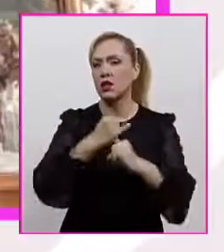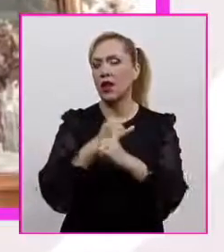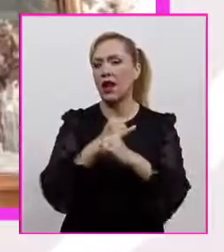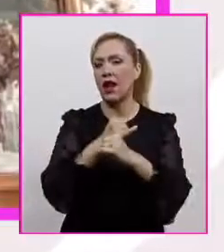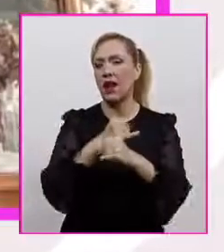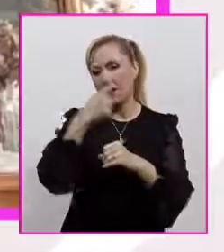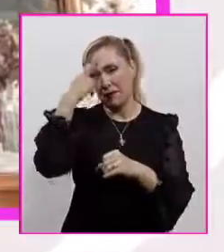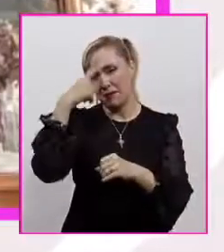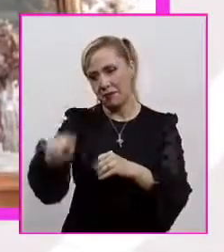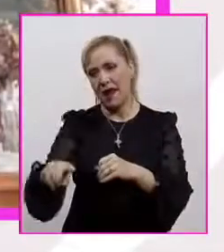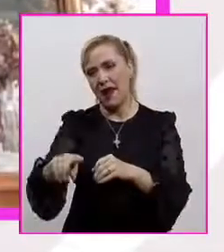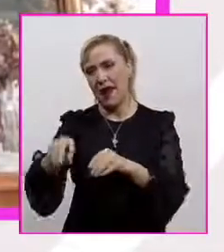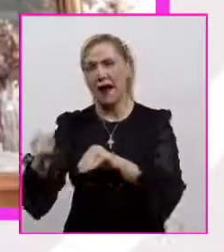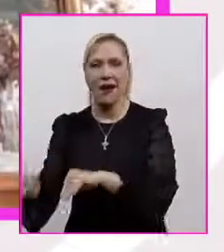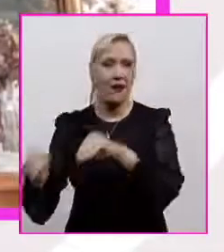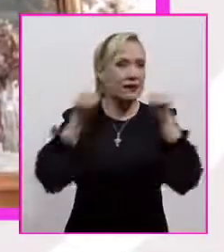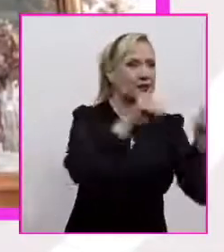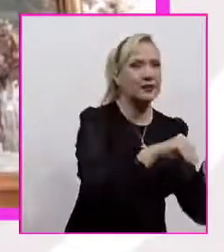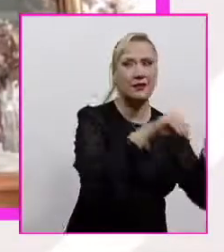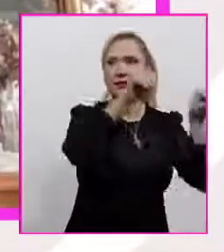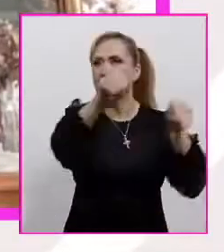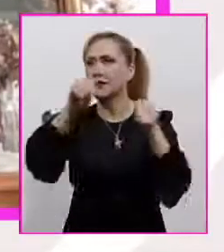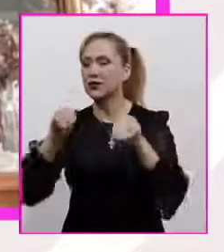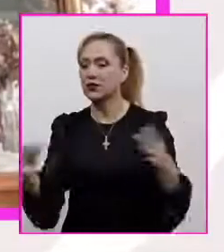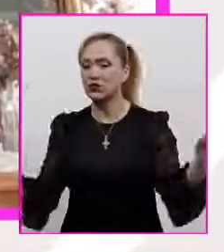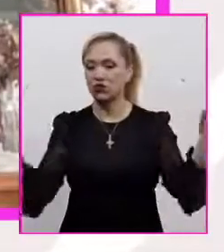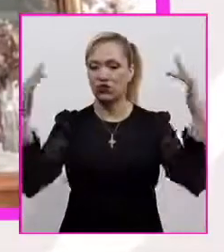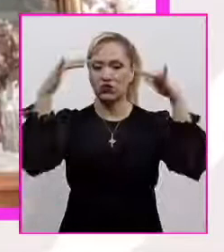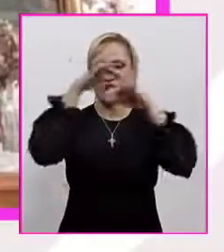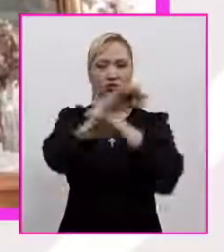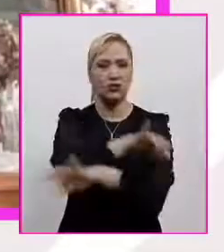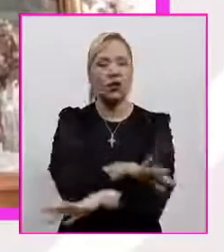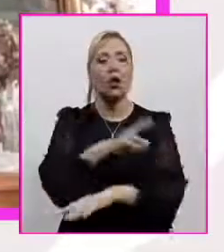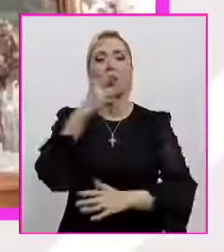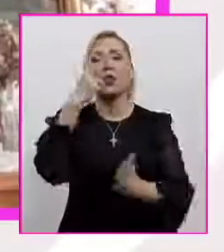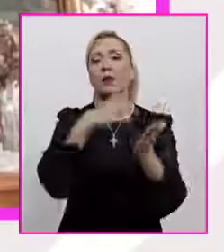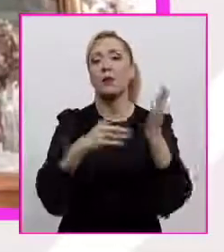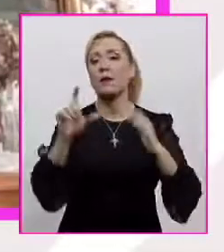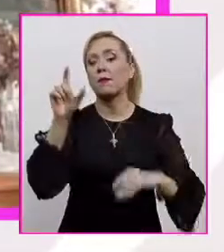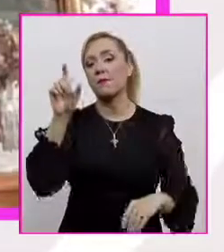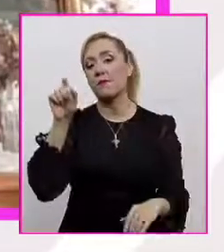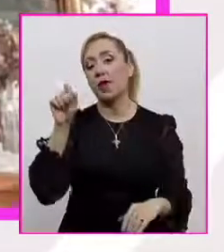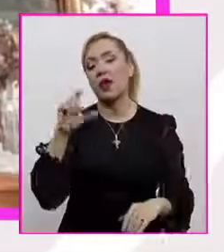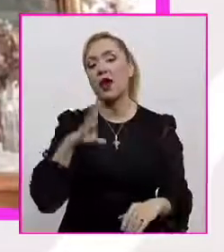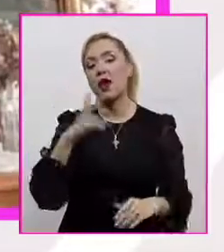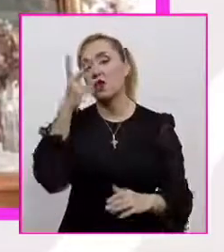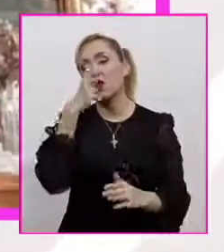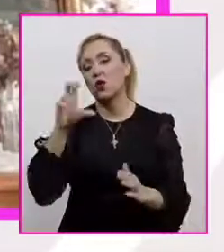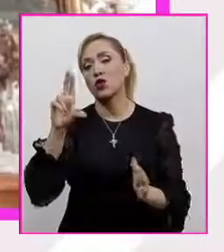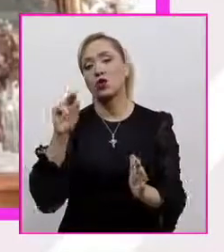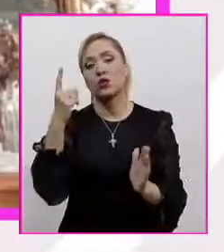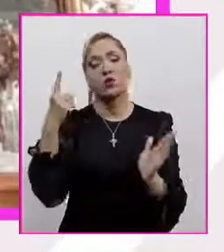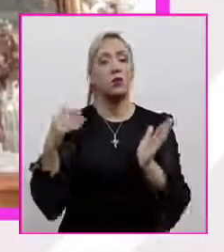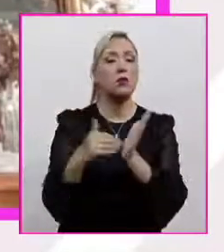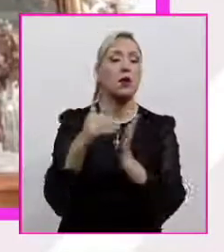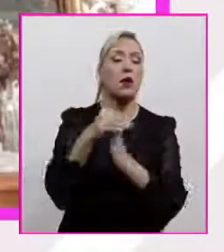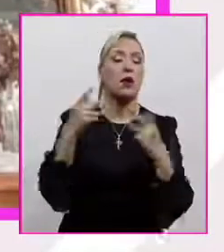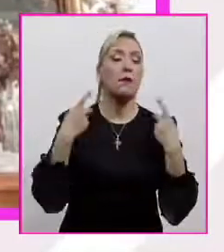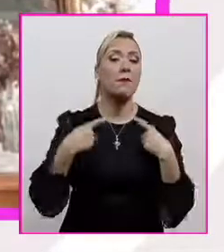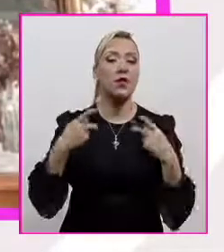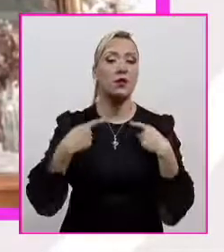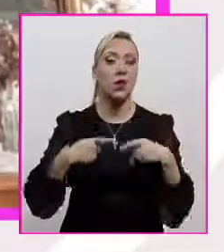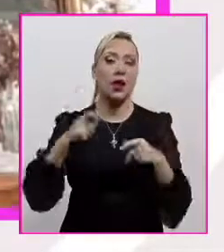la OIM, en 2020 había en el mundo aproximadamente 281 millones de personas